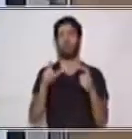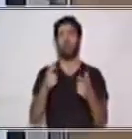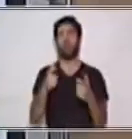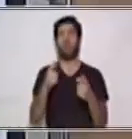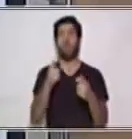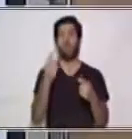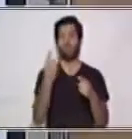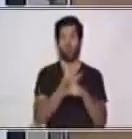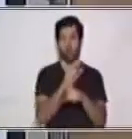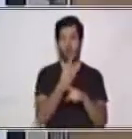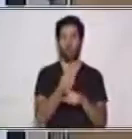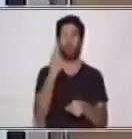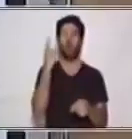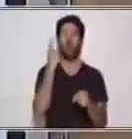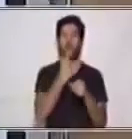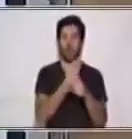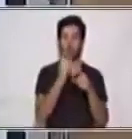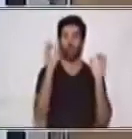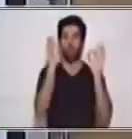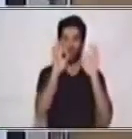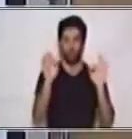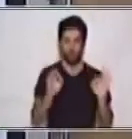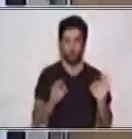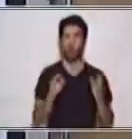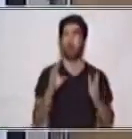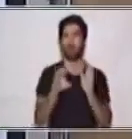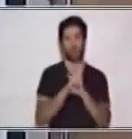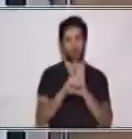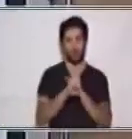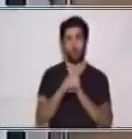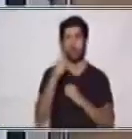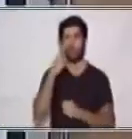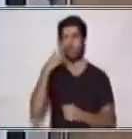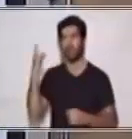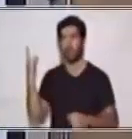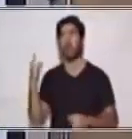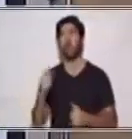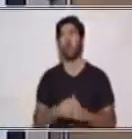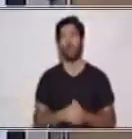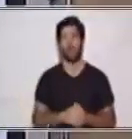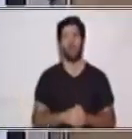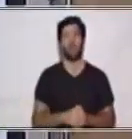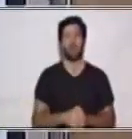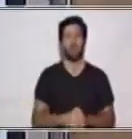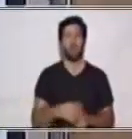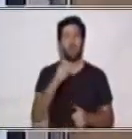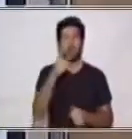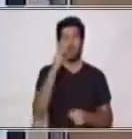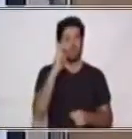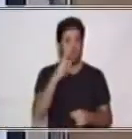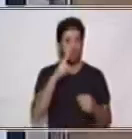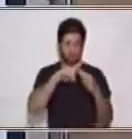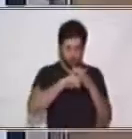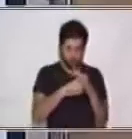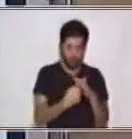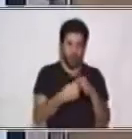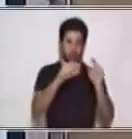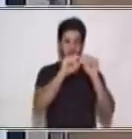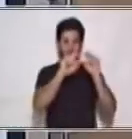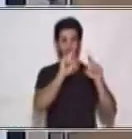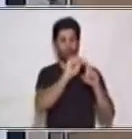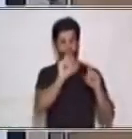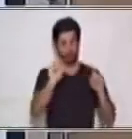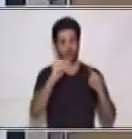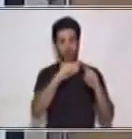hemos ya visto de manera general. Por ejemplo, que la primera palabra de un escrito vaya con mayúscula, que todo